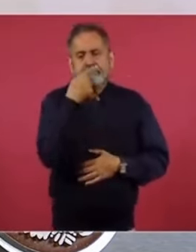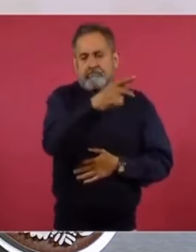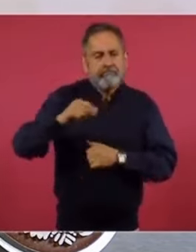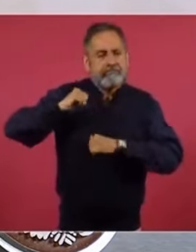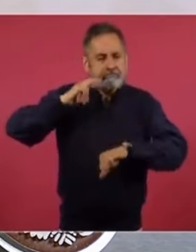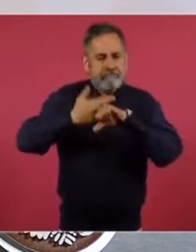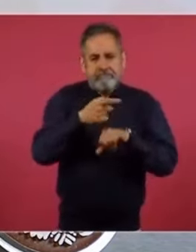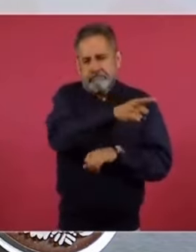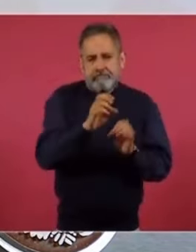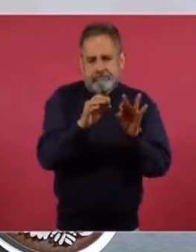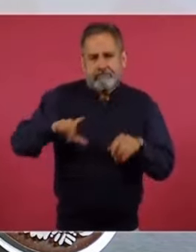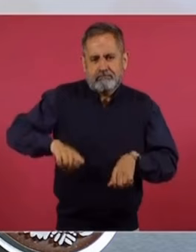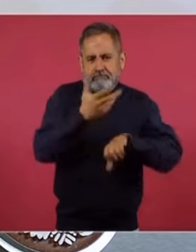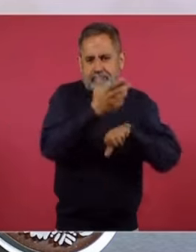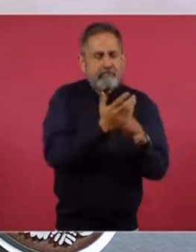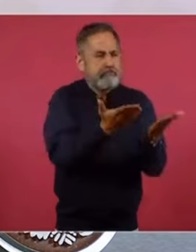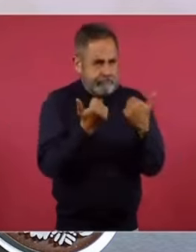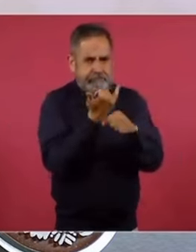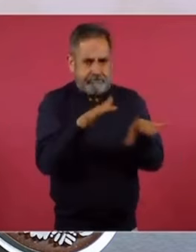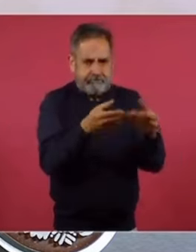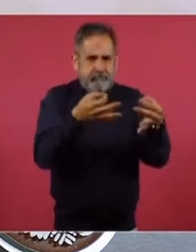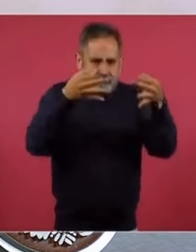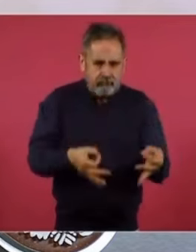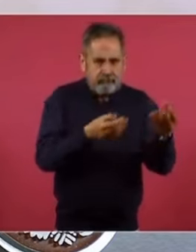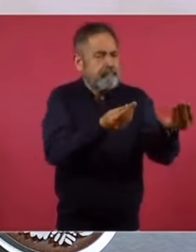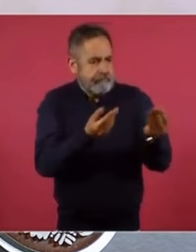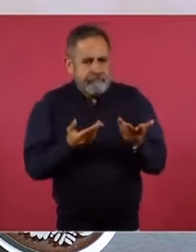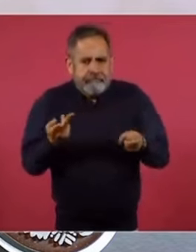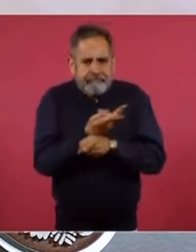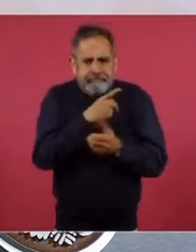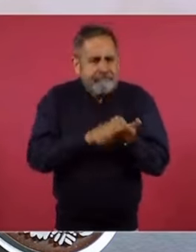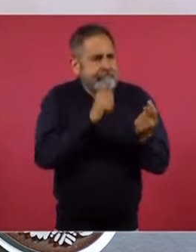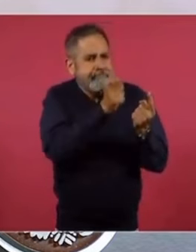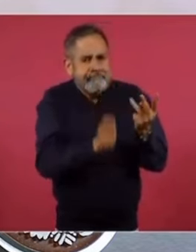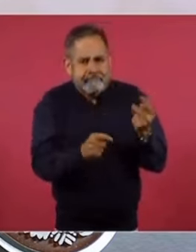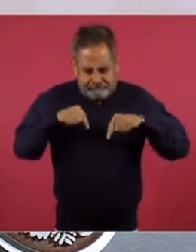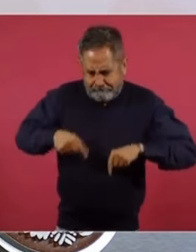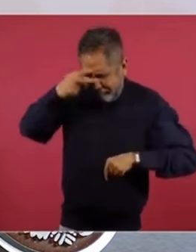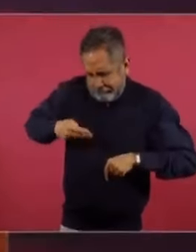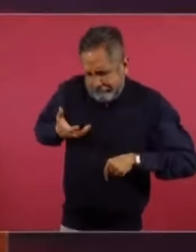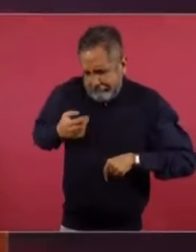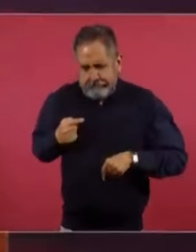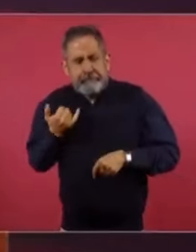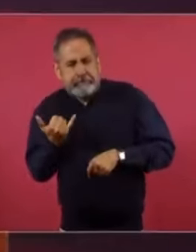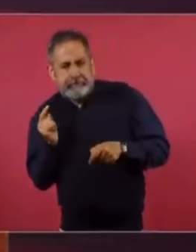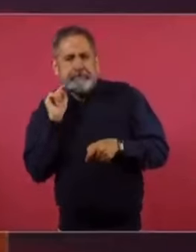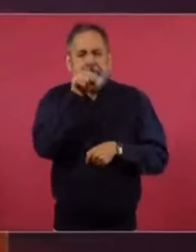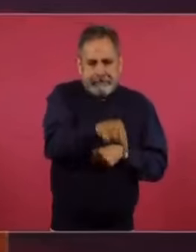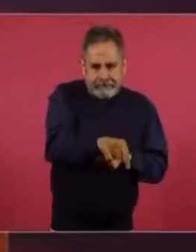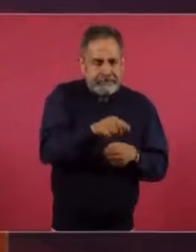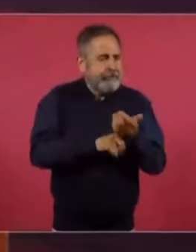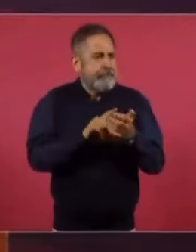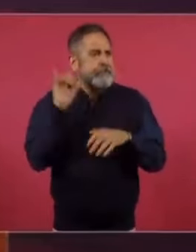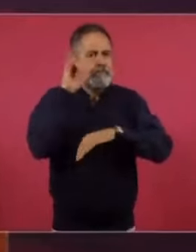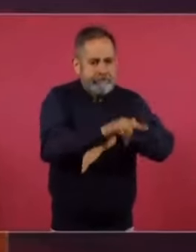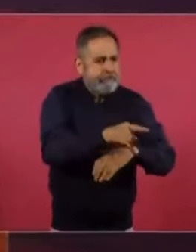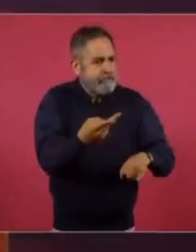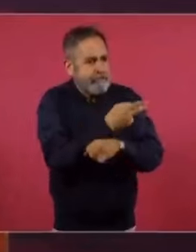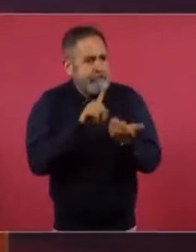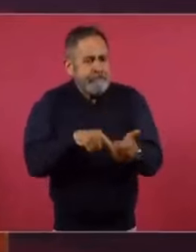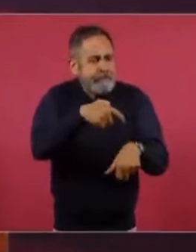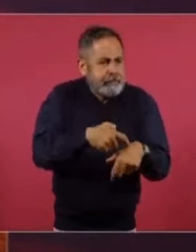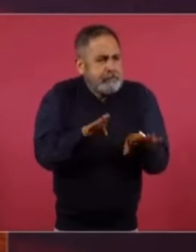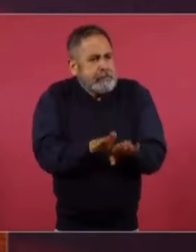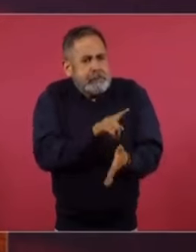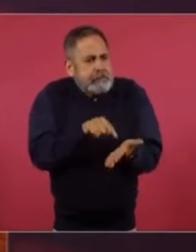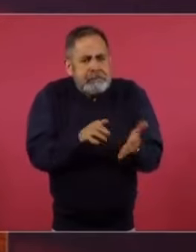Departamento de Justicia de Estados Unidos un informe oficial de las conductas en territorio mexicano, así como planes de vuelo y circunstancias de tiempo, modo